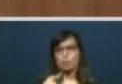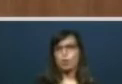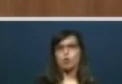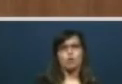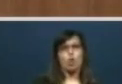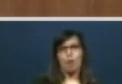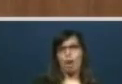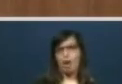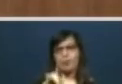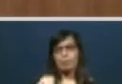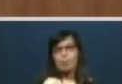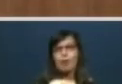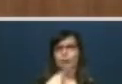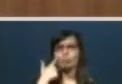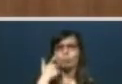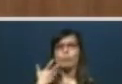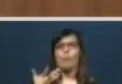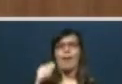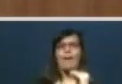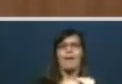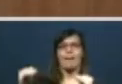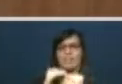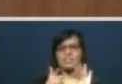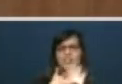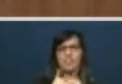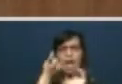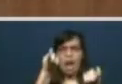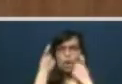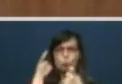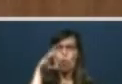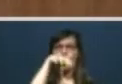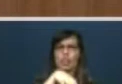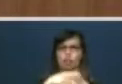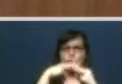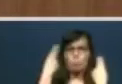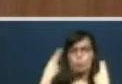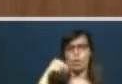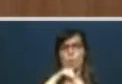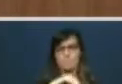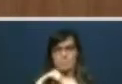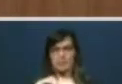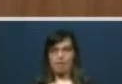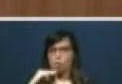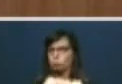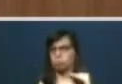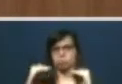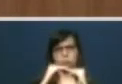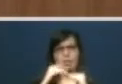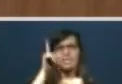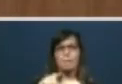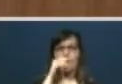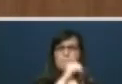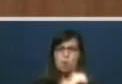en equidad con una gran igualdad entre los alumnos de centros públicos y privados y con una proporción de estudiantes